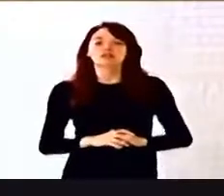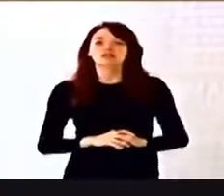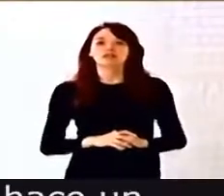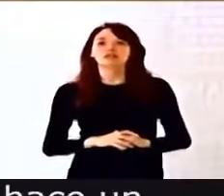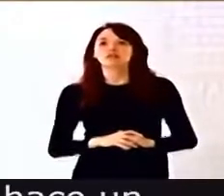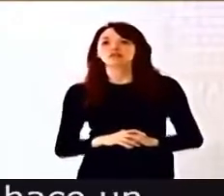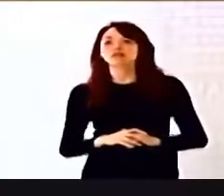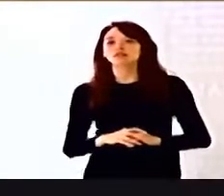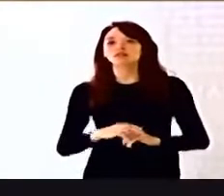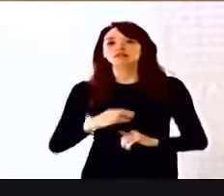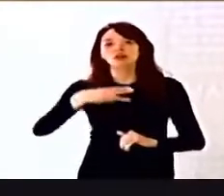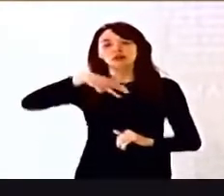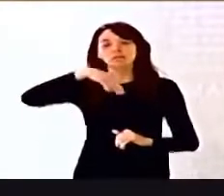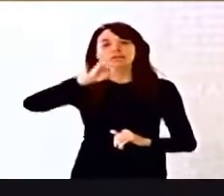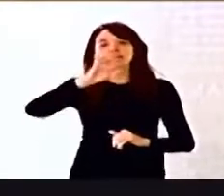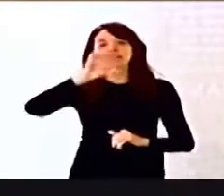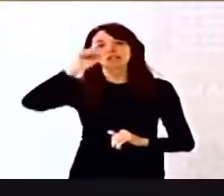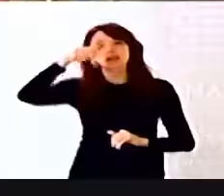Miriam Fernández, del Diario Hoy.